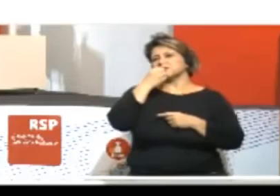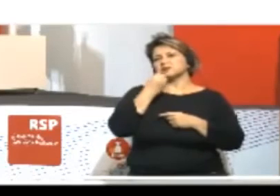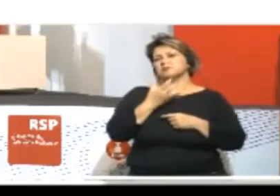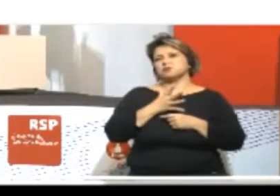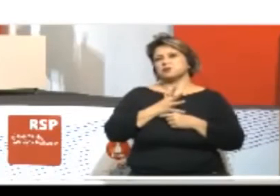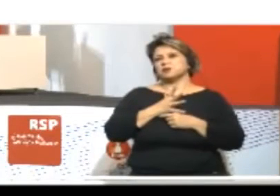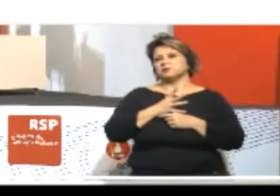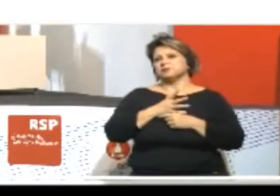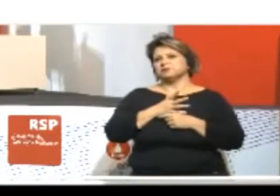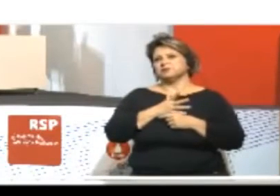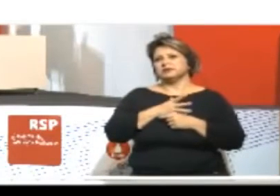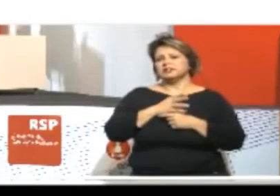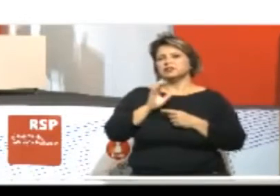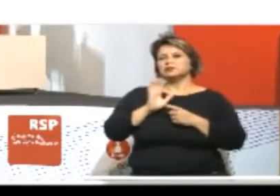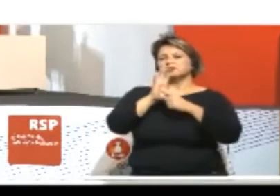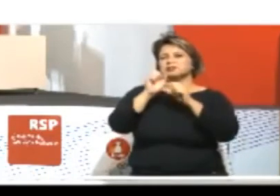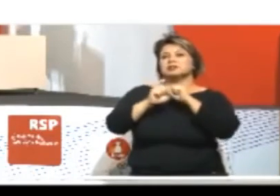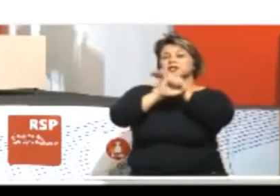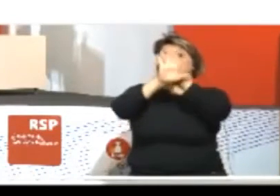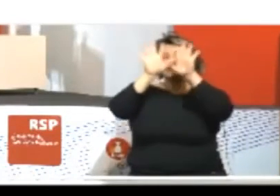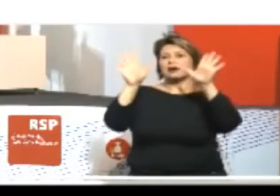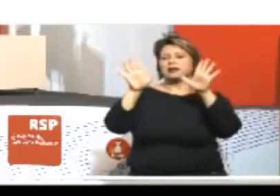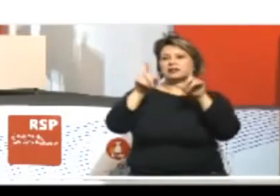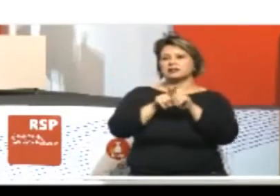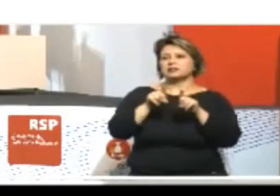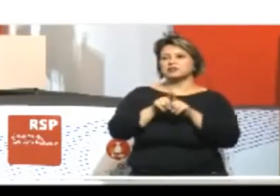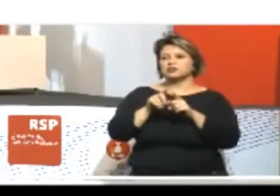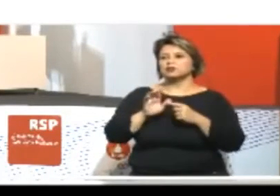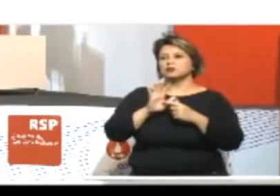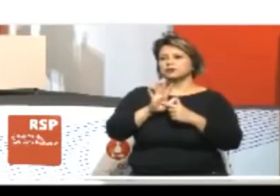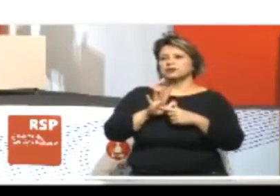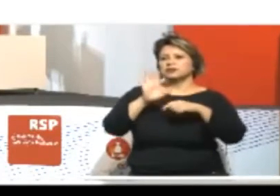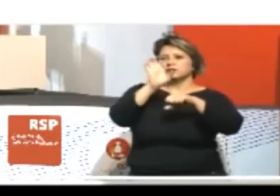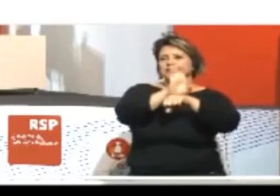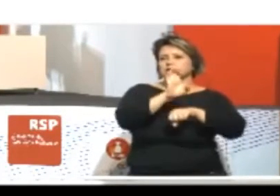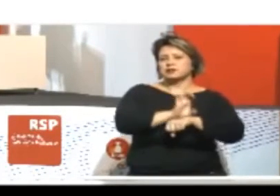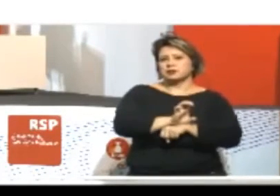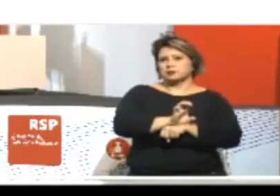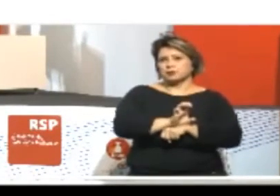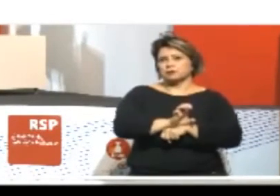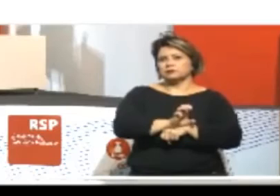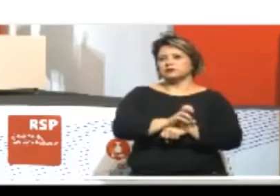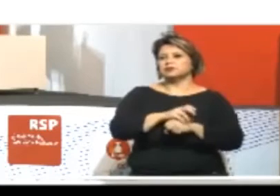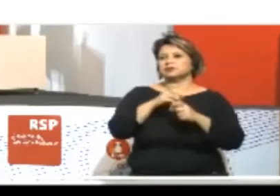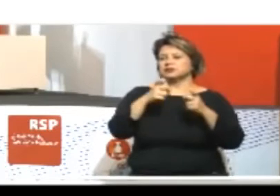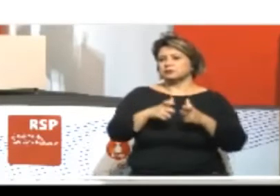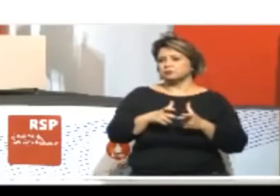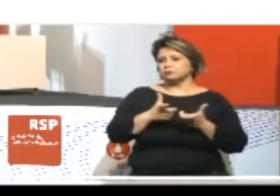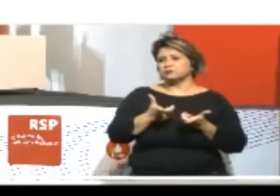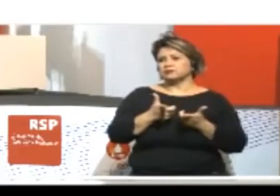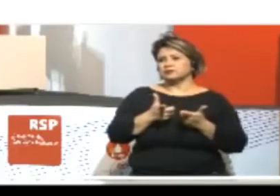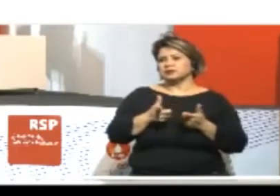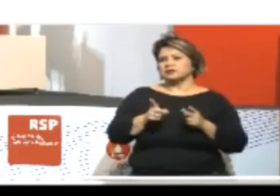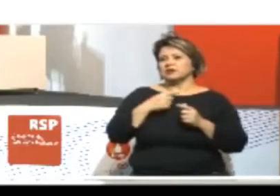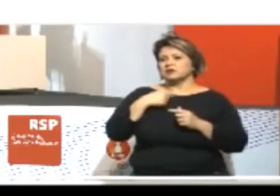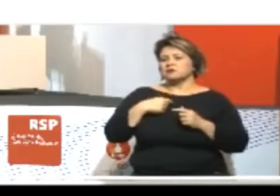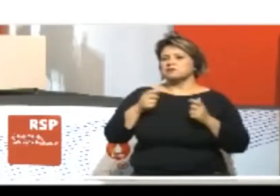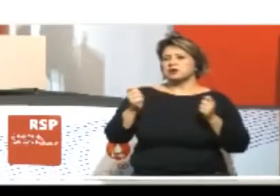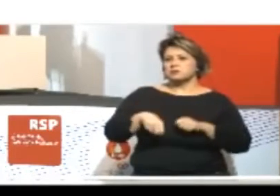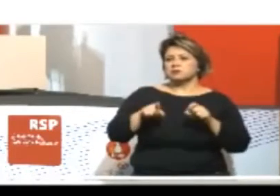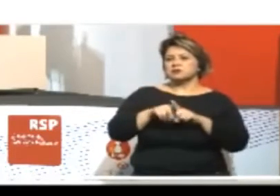tan visibles como a nivel estatal. Y segundo, de pronto a nivel local es más posible obtener